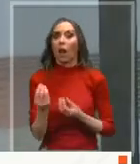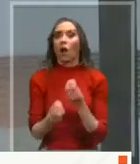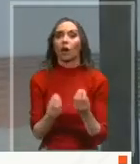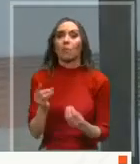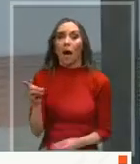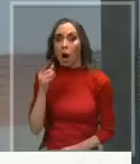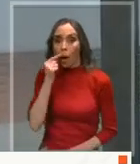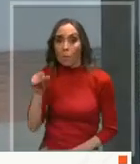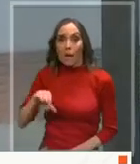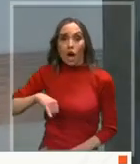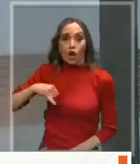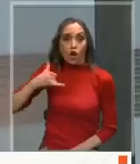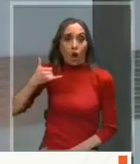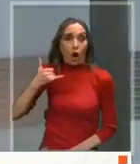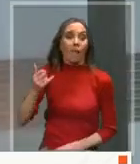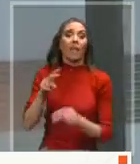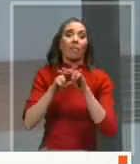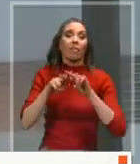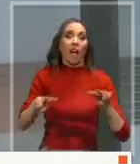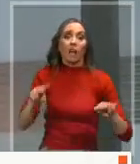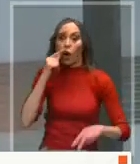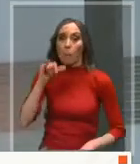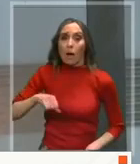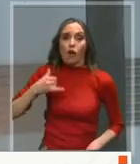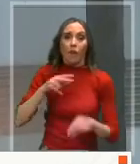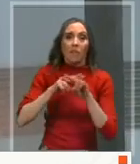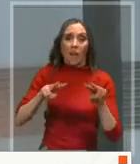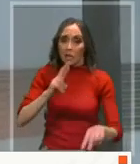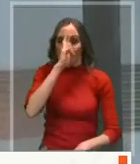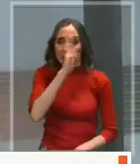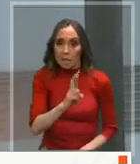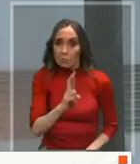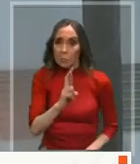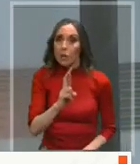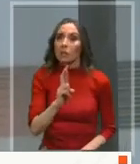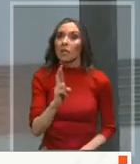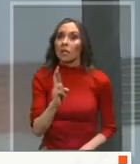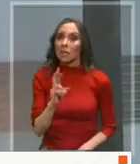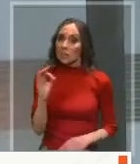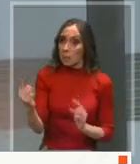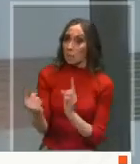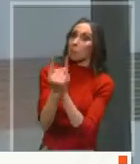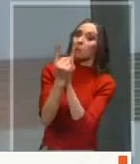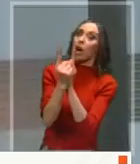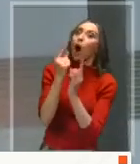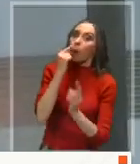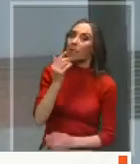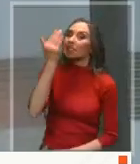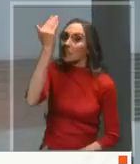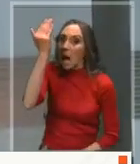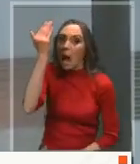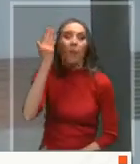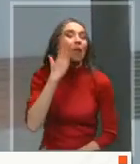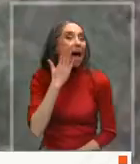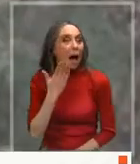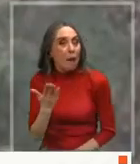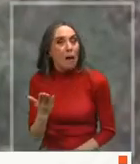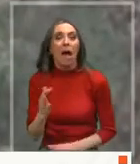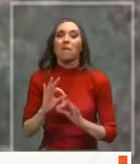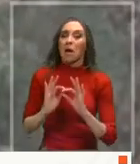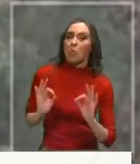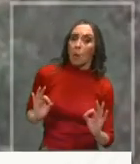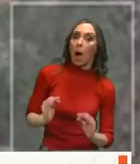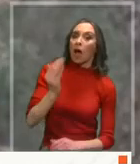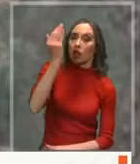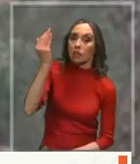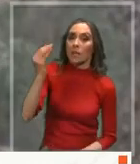niño, porque él era un niño tranquilo, respetuoso, donde uno la encontraba, la saludaba, muy amable, muy cordial. Pero